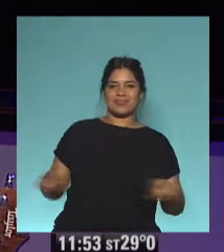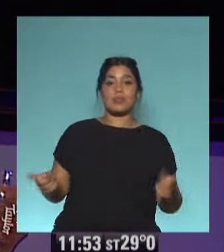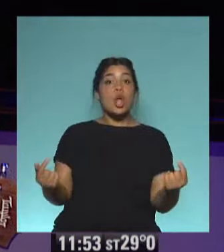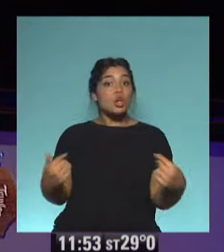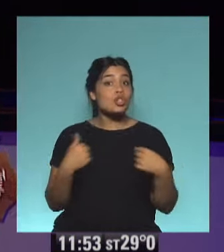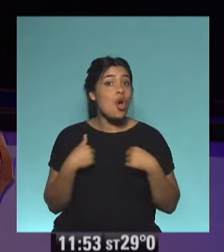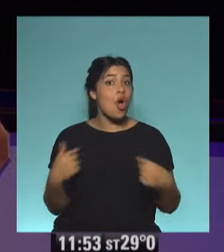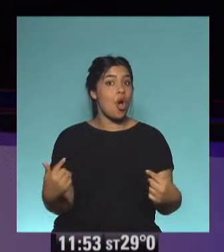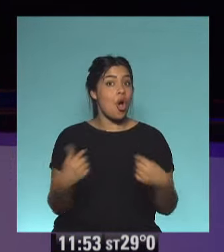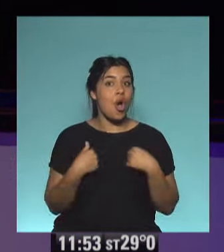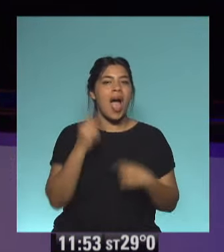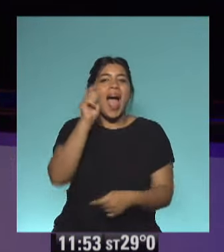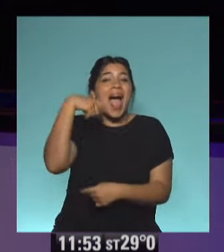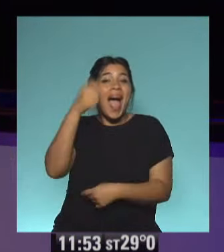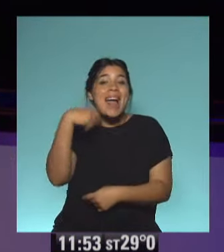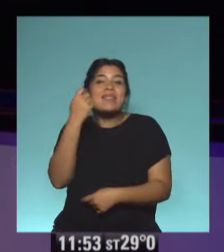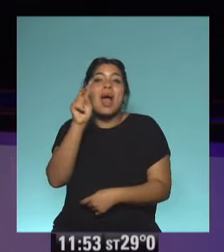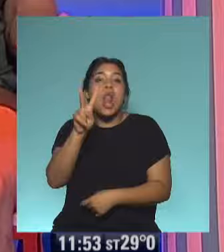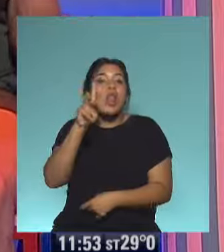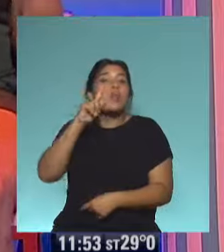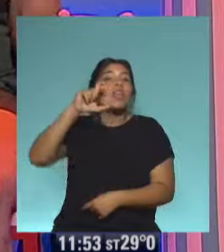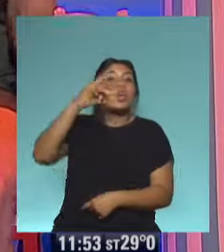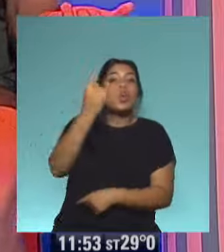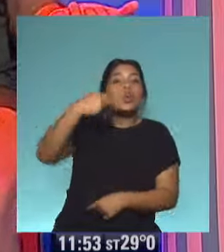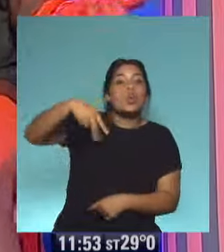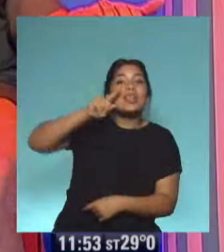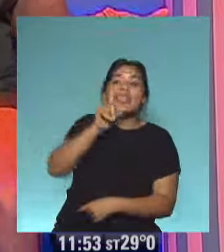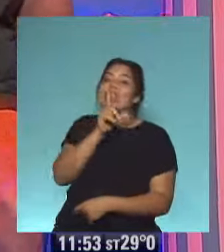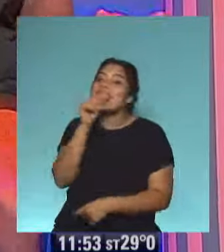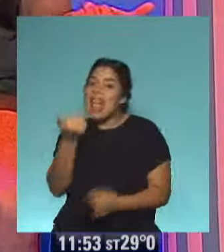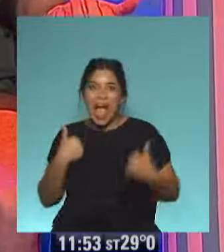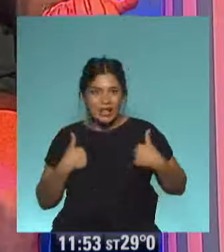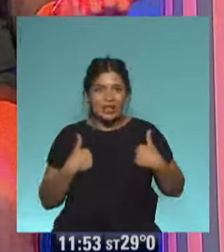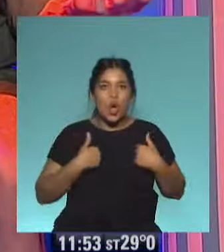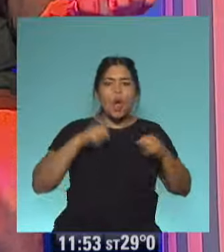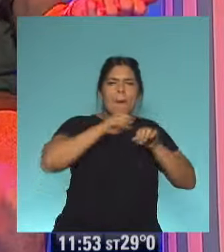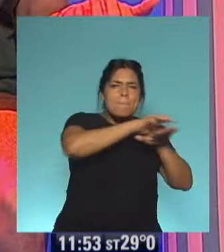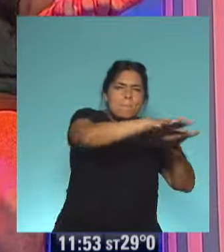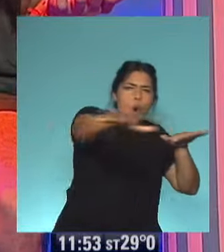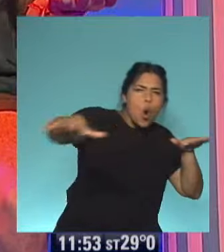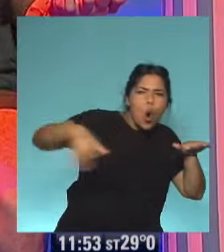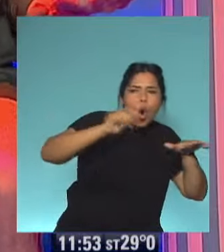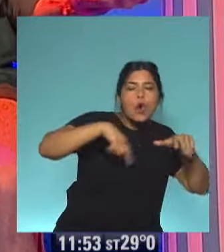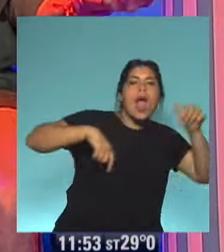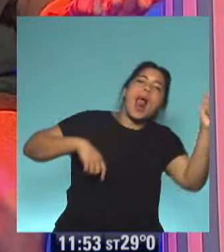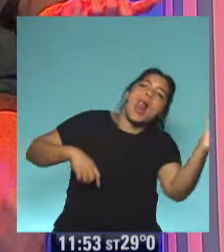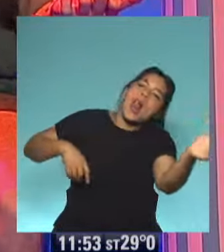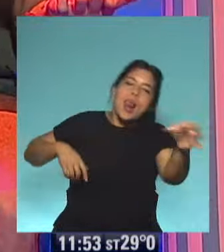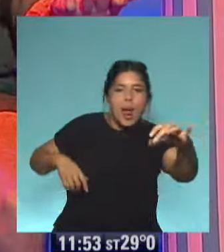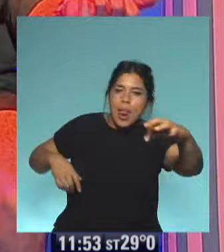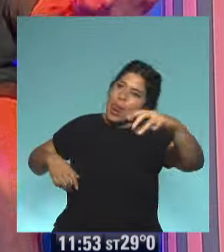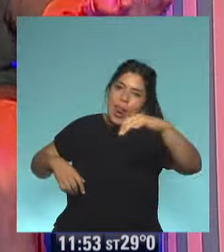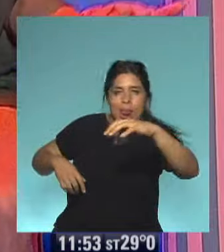Yo soy Vicuñita y vengo de la puna. Yo soy Vicuñita y vengo de la